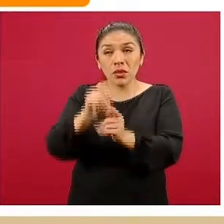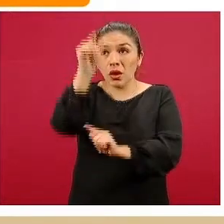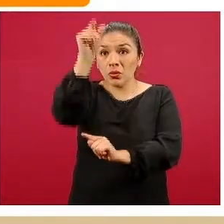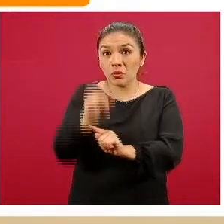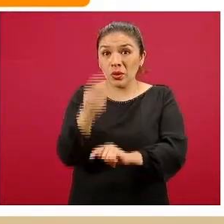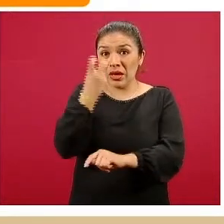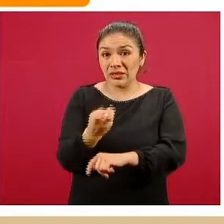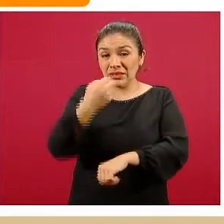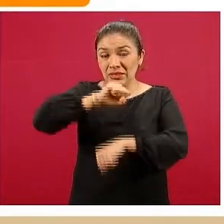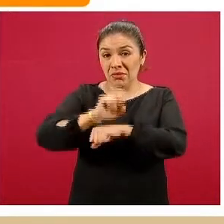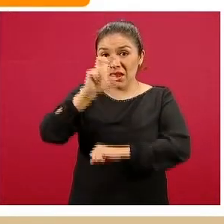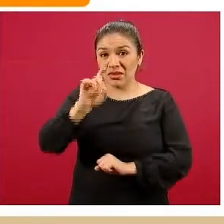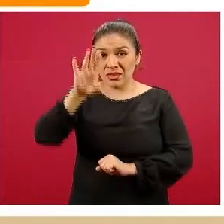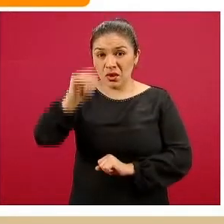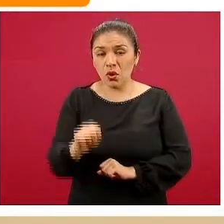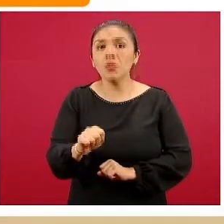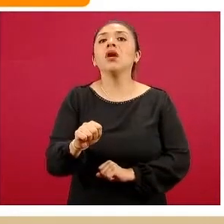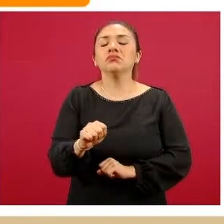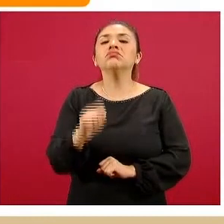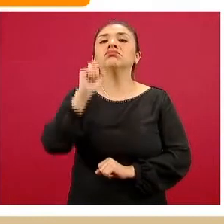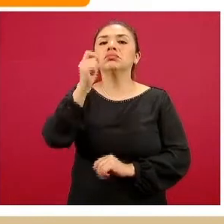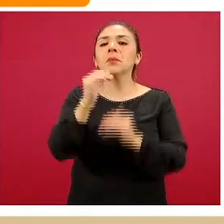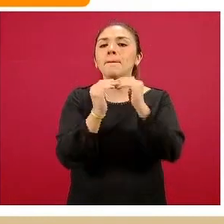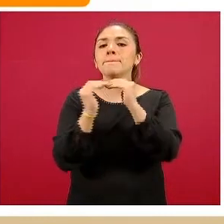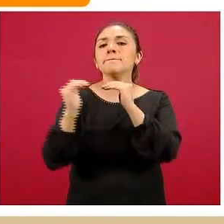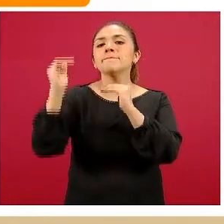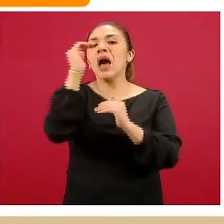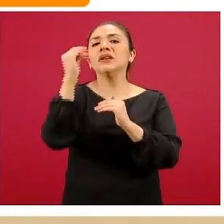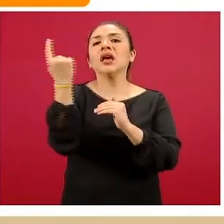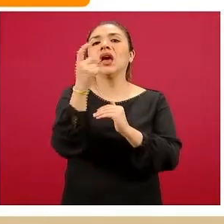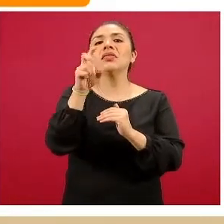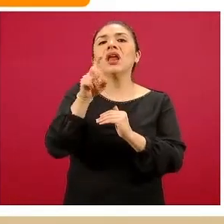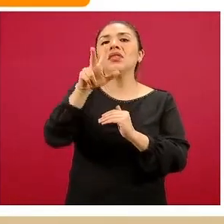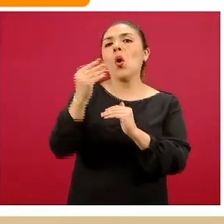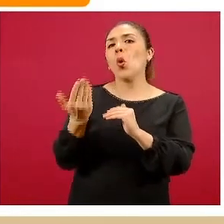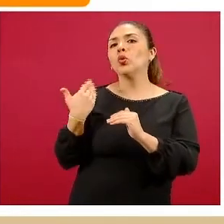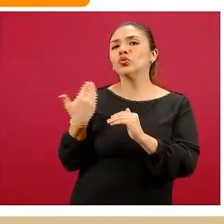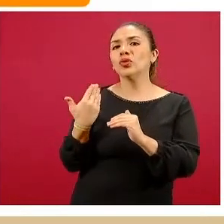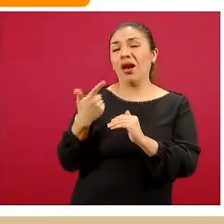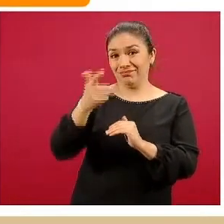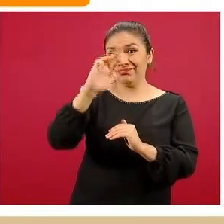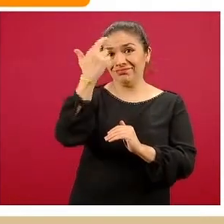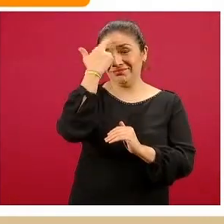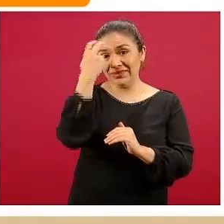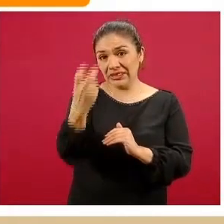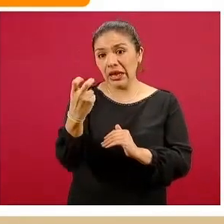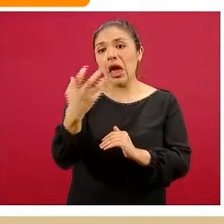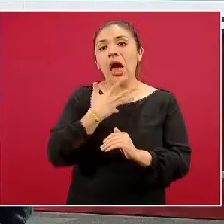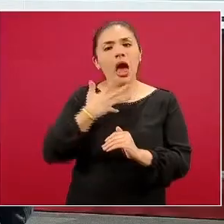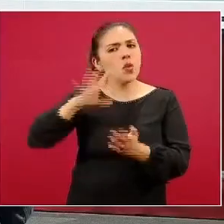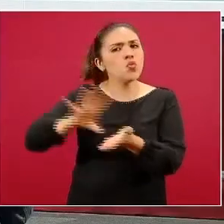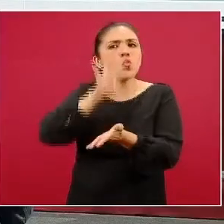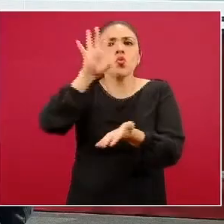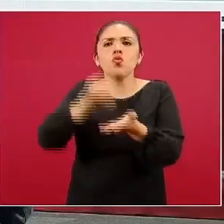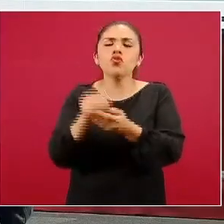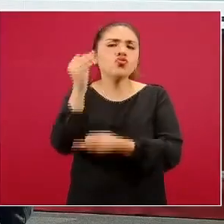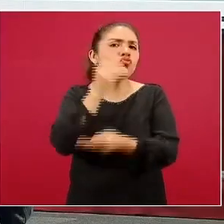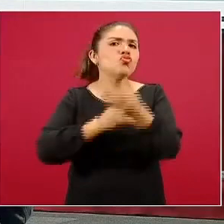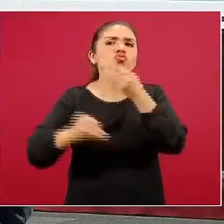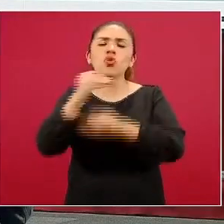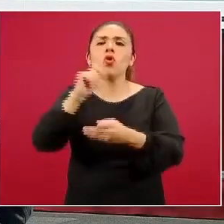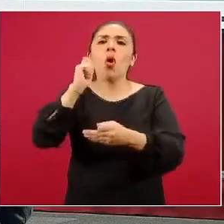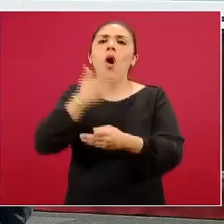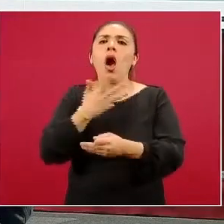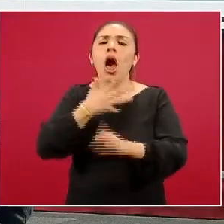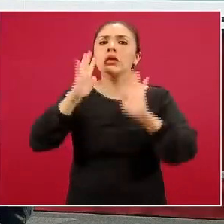la semana número 39 ya sobrepasó a la 38. Recordemos que lógicamente aquí están integrados todos los casos que